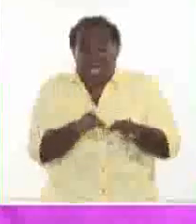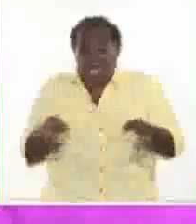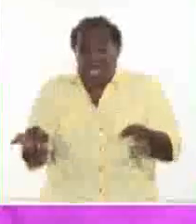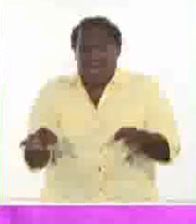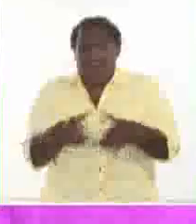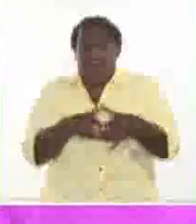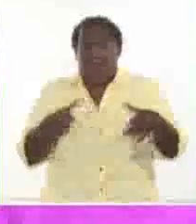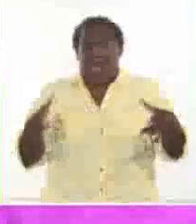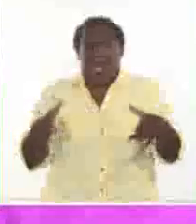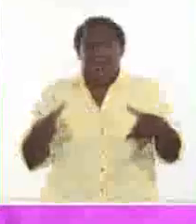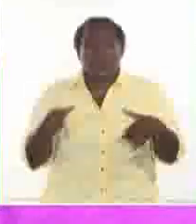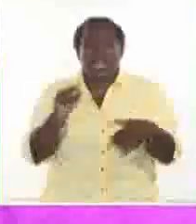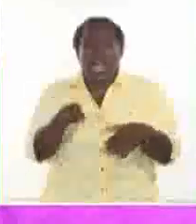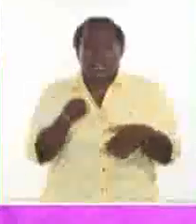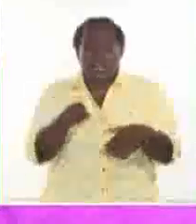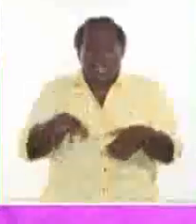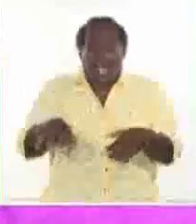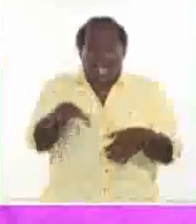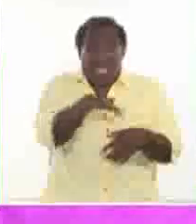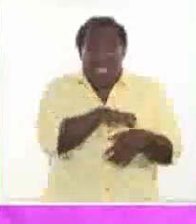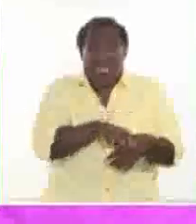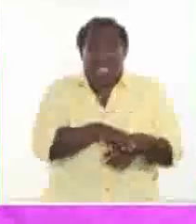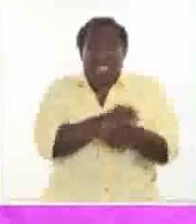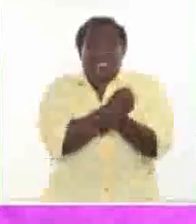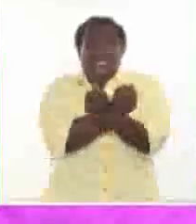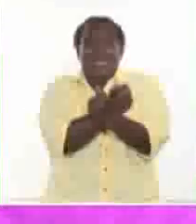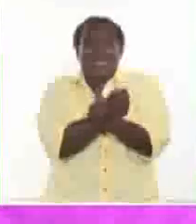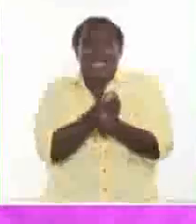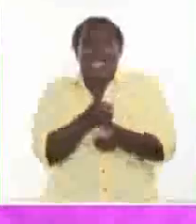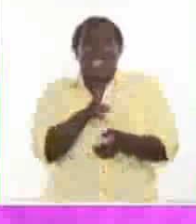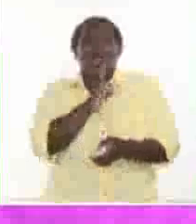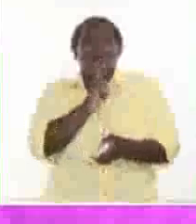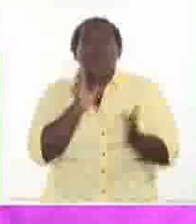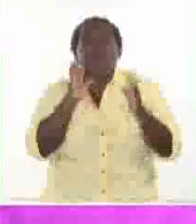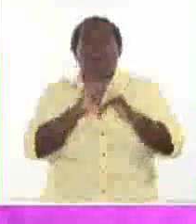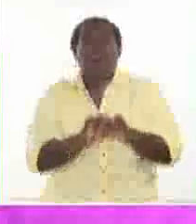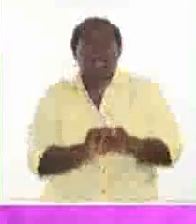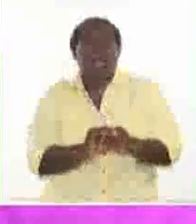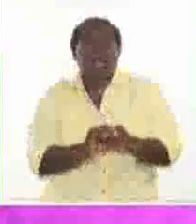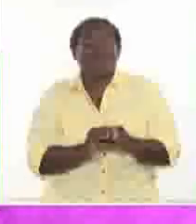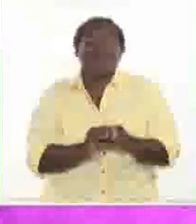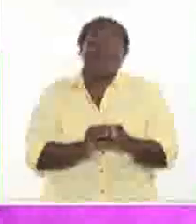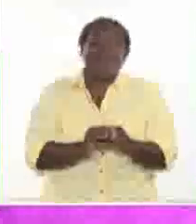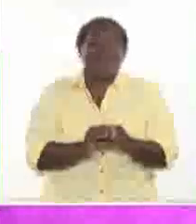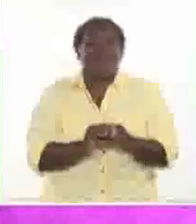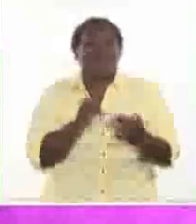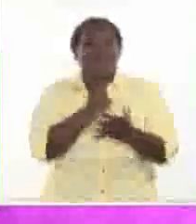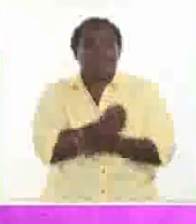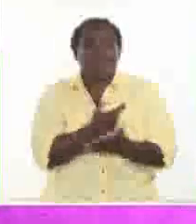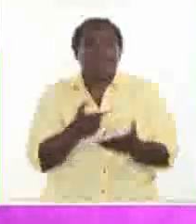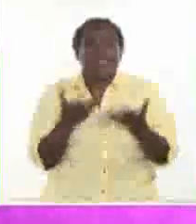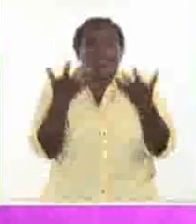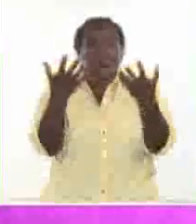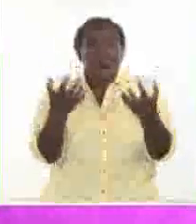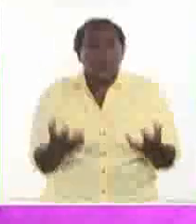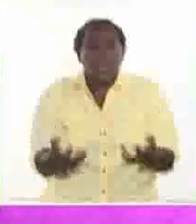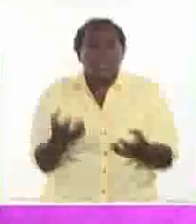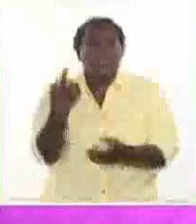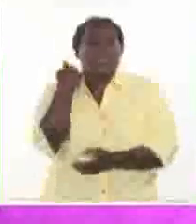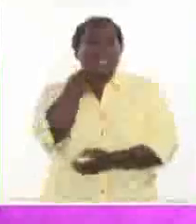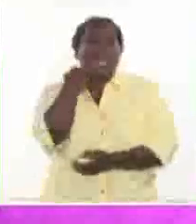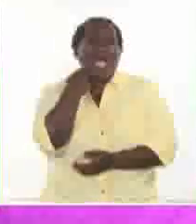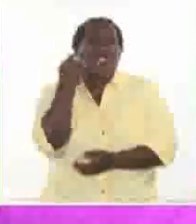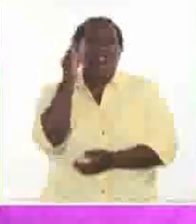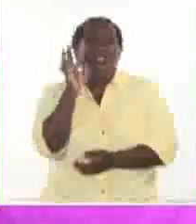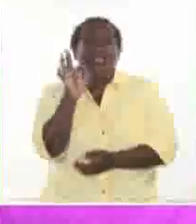áreas que estaban bajo riego, con microhiel y aspersión. Hoy eso no existe, deterioro de los años